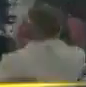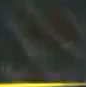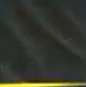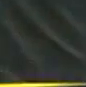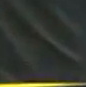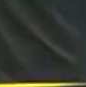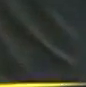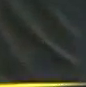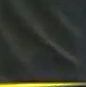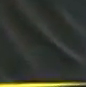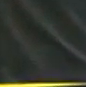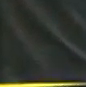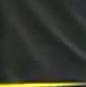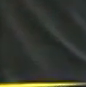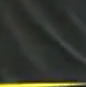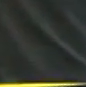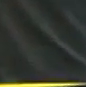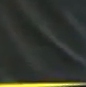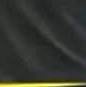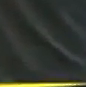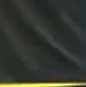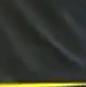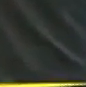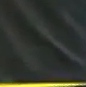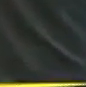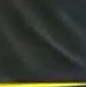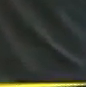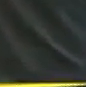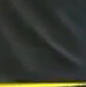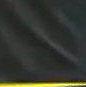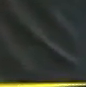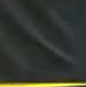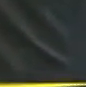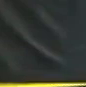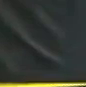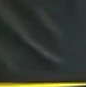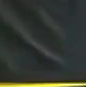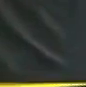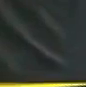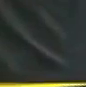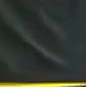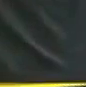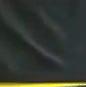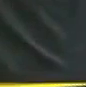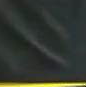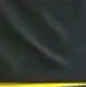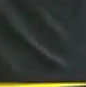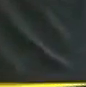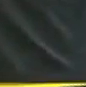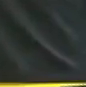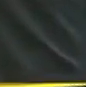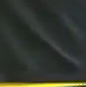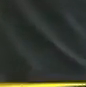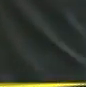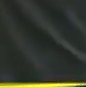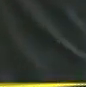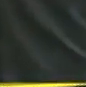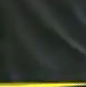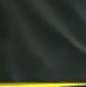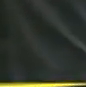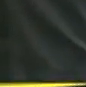y Venezuela. Avanzan así estas relaciones a un nivel sólido, a un nivel estratégico en el ámbito comercial. Allí tienen la